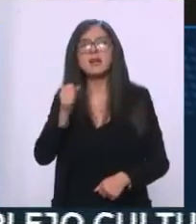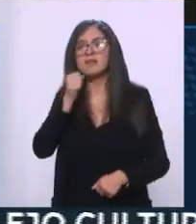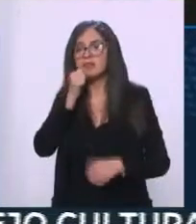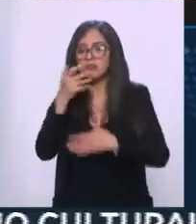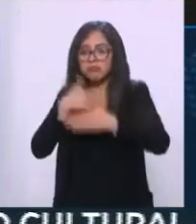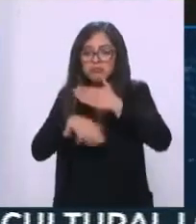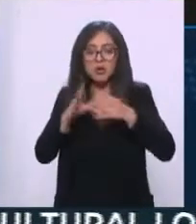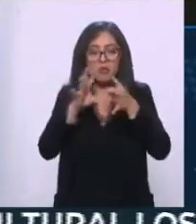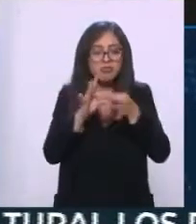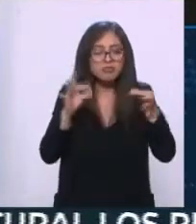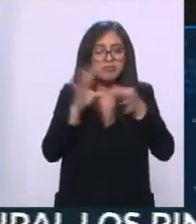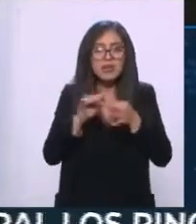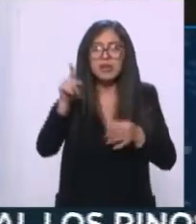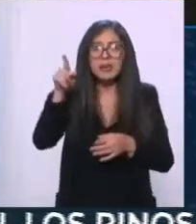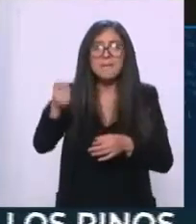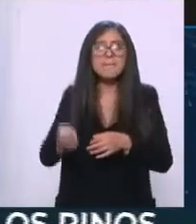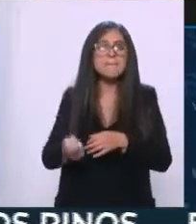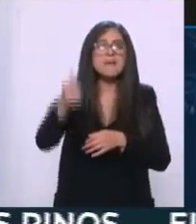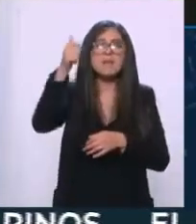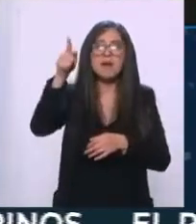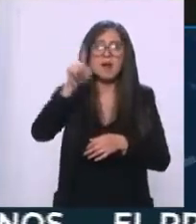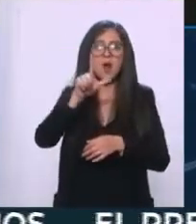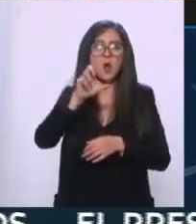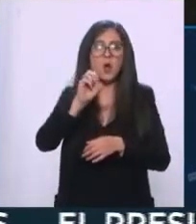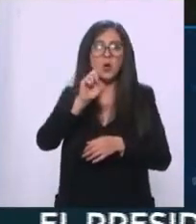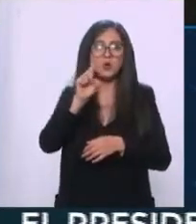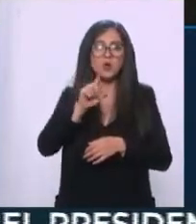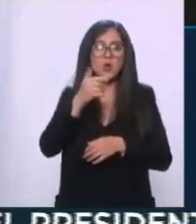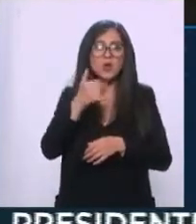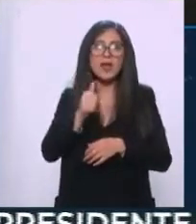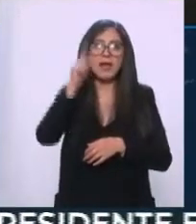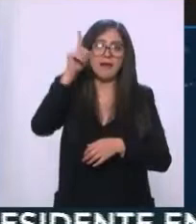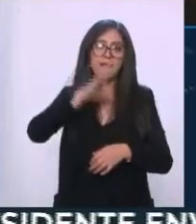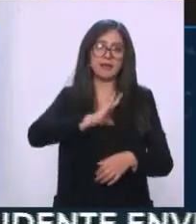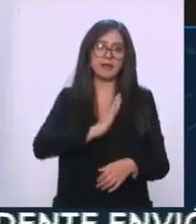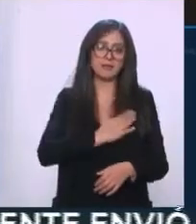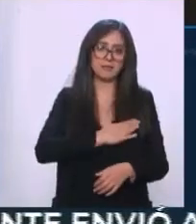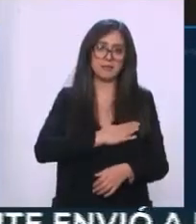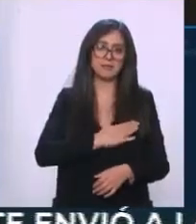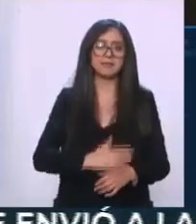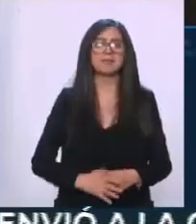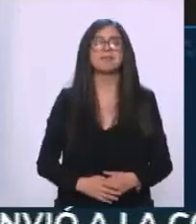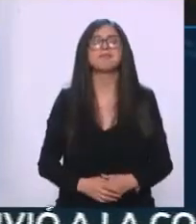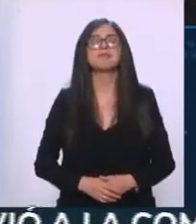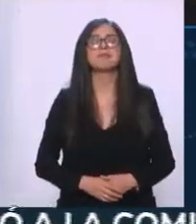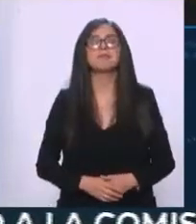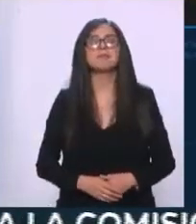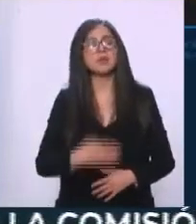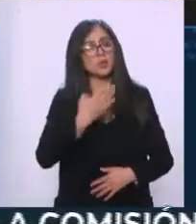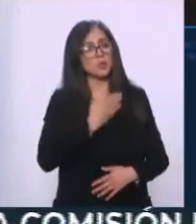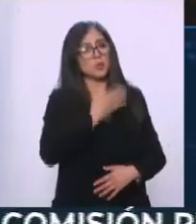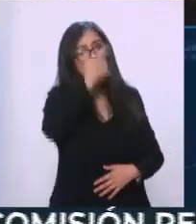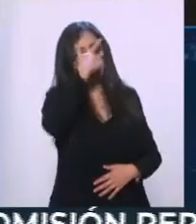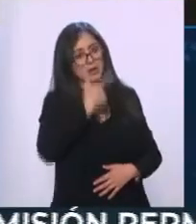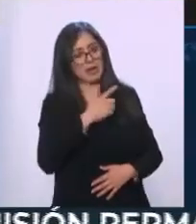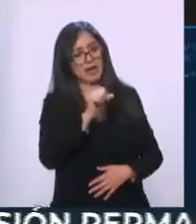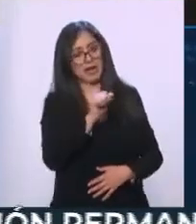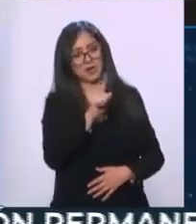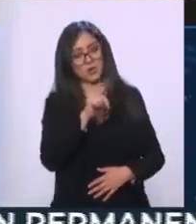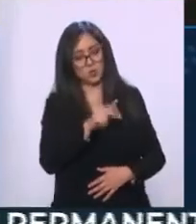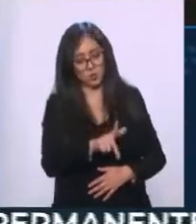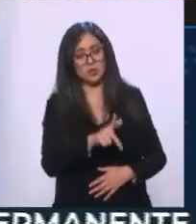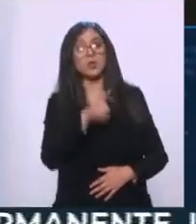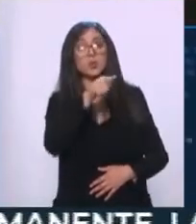primera declaración en España. Sí, buenas noches, Azul. Comentas algo que me parece que es muy